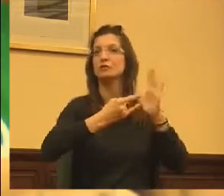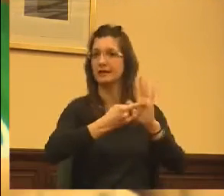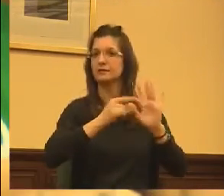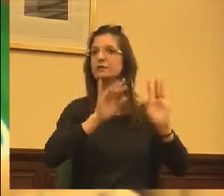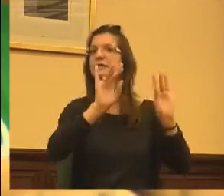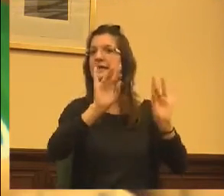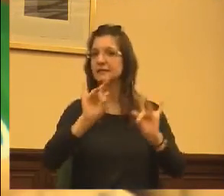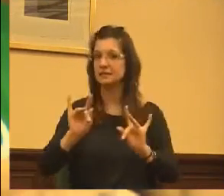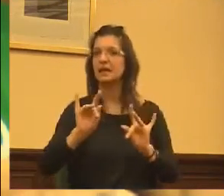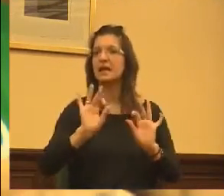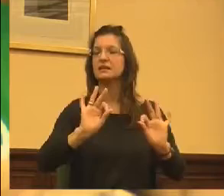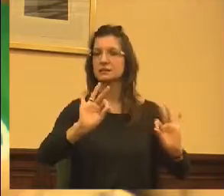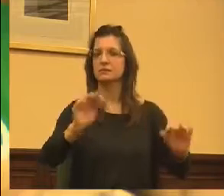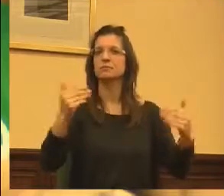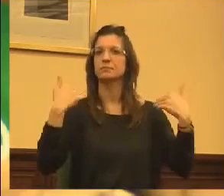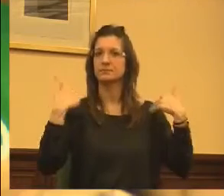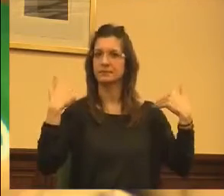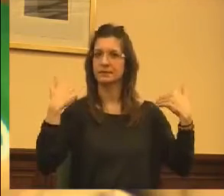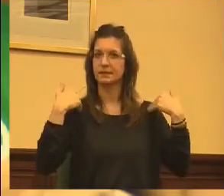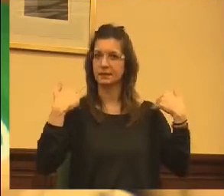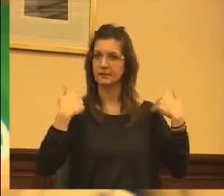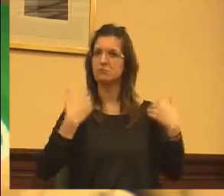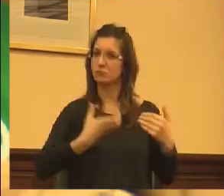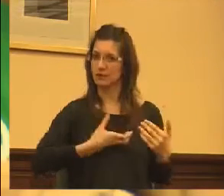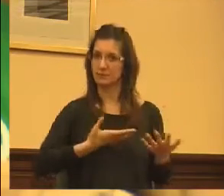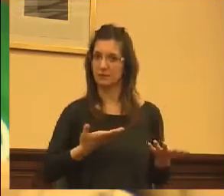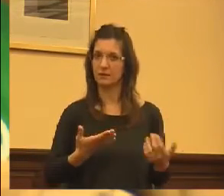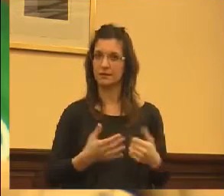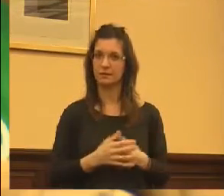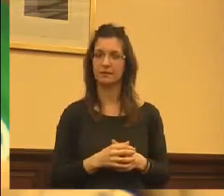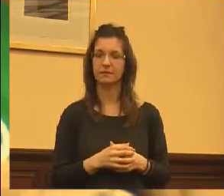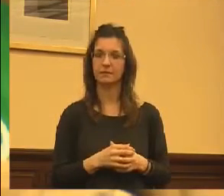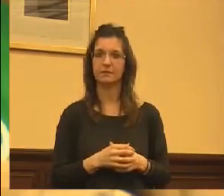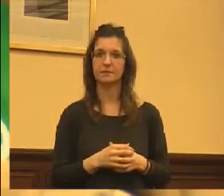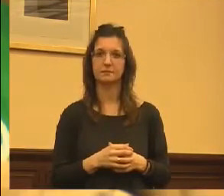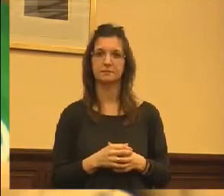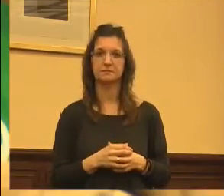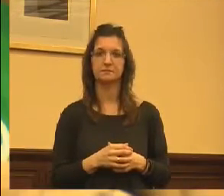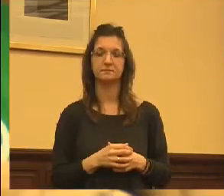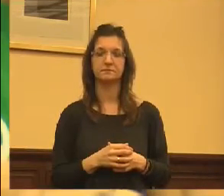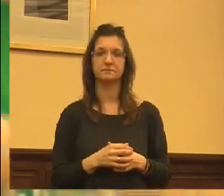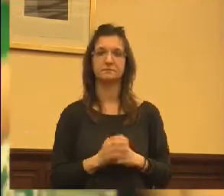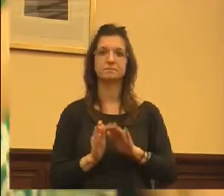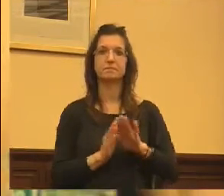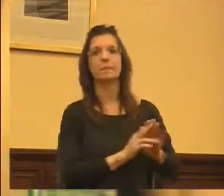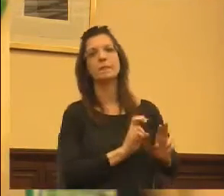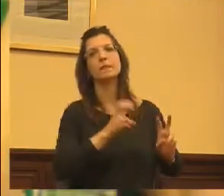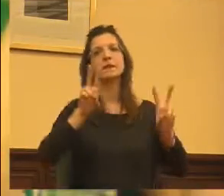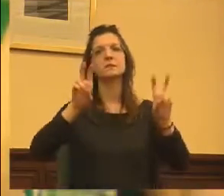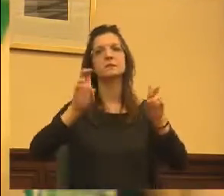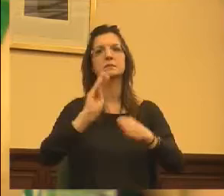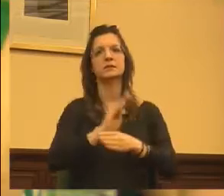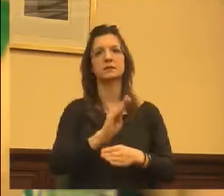de proyectos que sí serían de plena competencia municipal. En